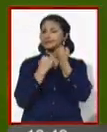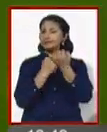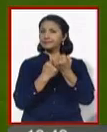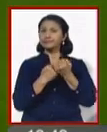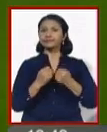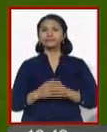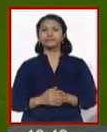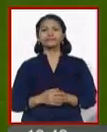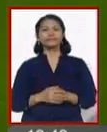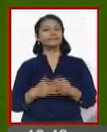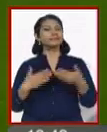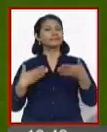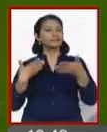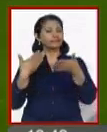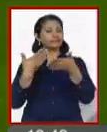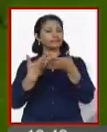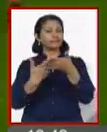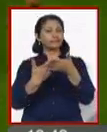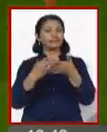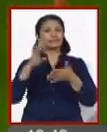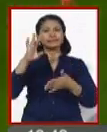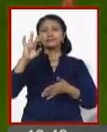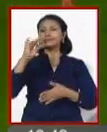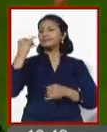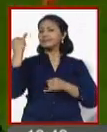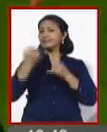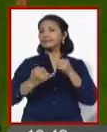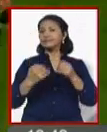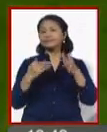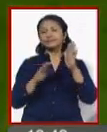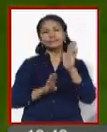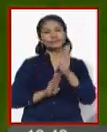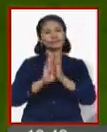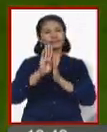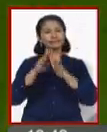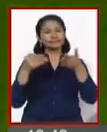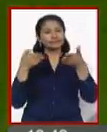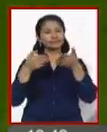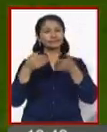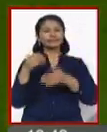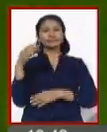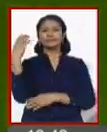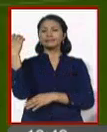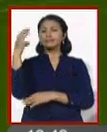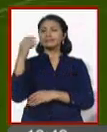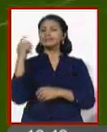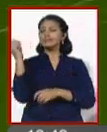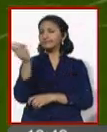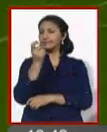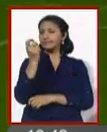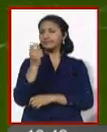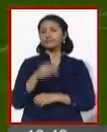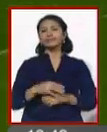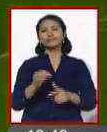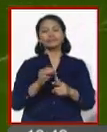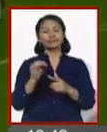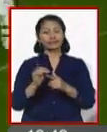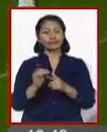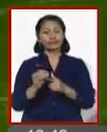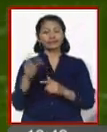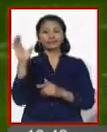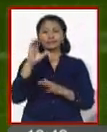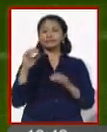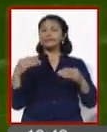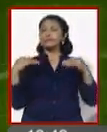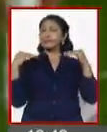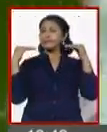apoyándolo. La clasificación a octavos de final está a cuesta arriba. A Bogotá se tiene que ir a ganar o en el mejor de los casos